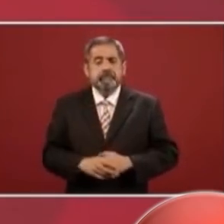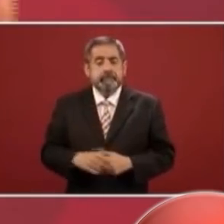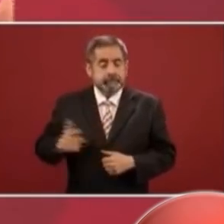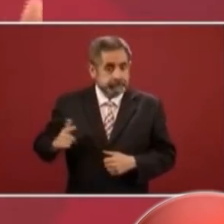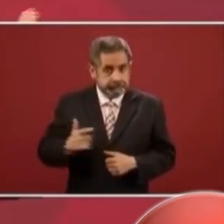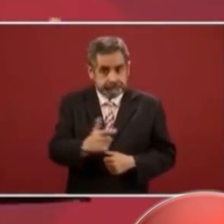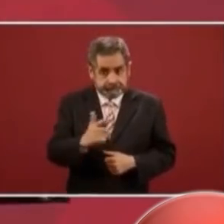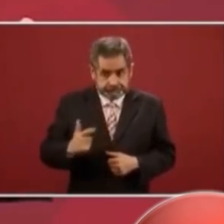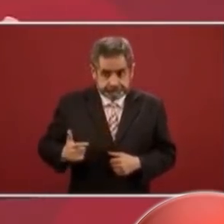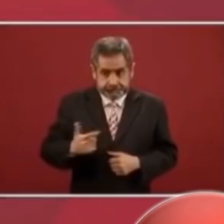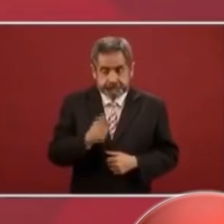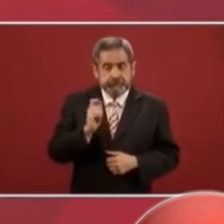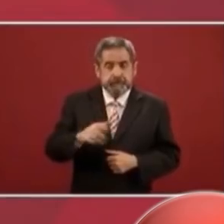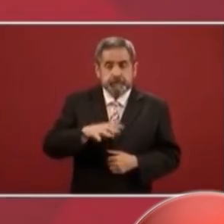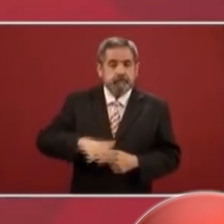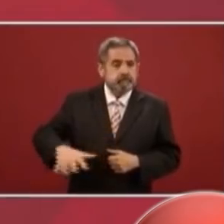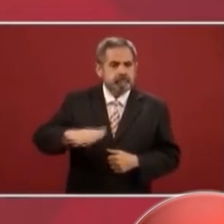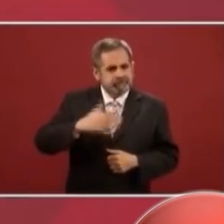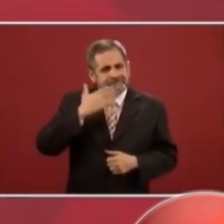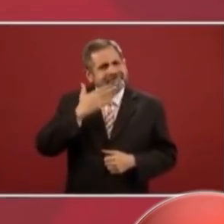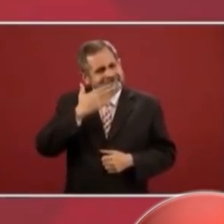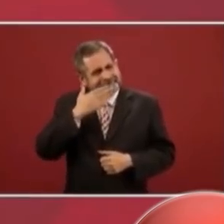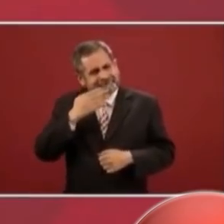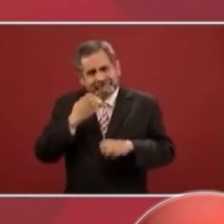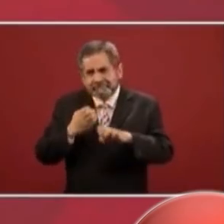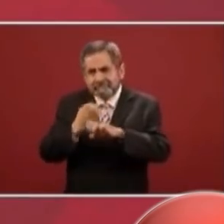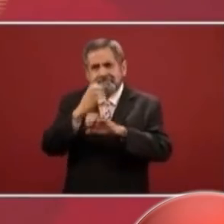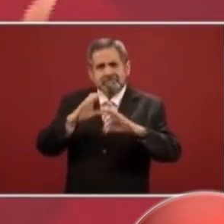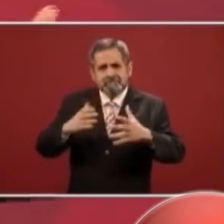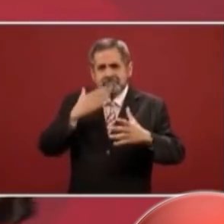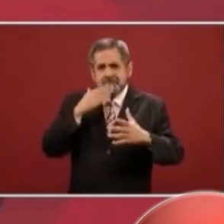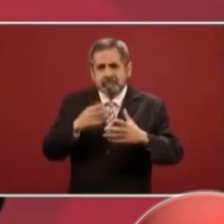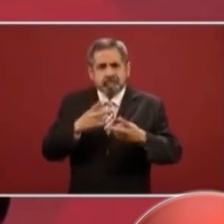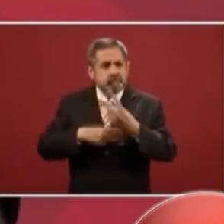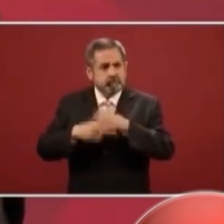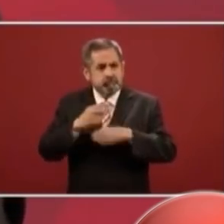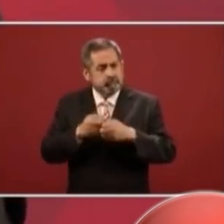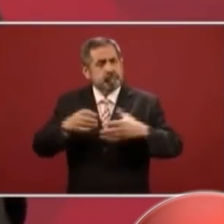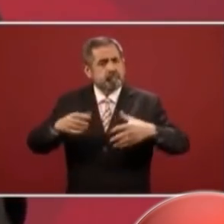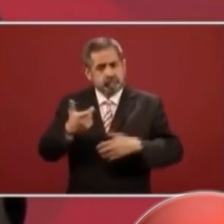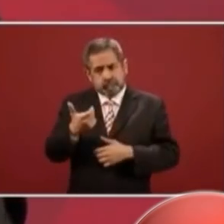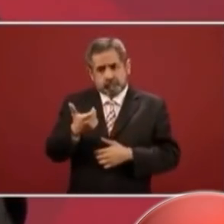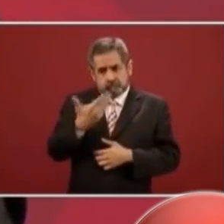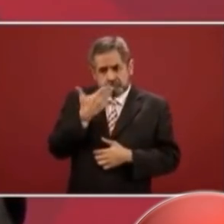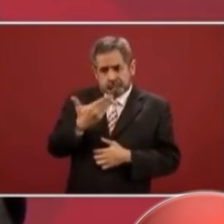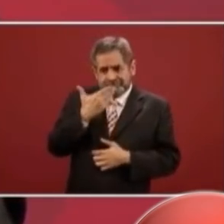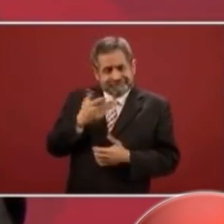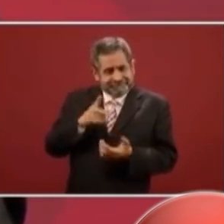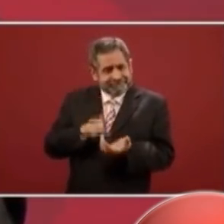Guanajuato es un estado exitoso en cuanto a crecimiento económico.